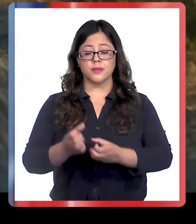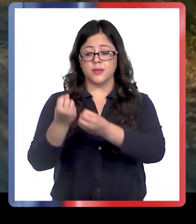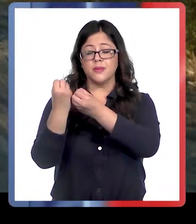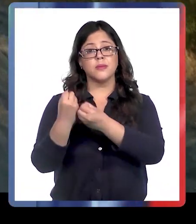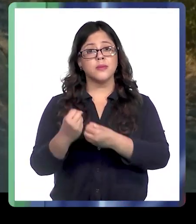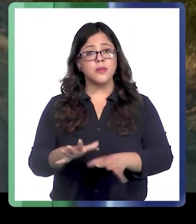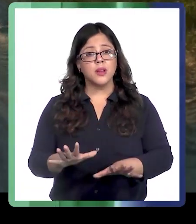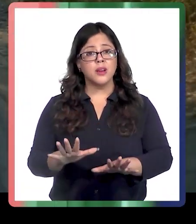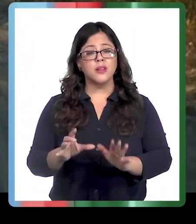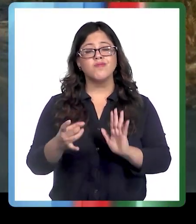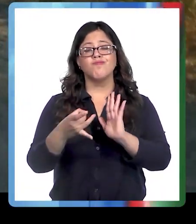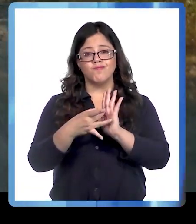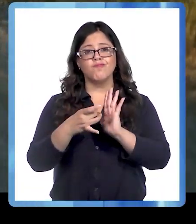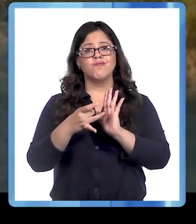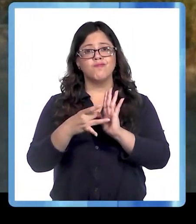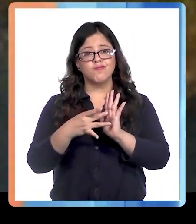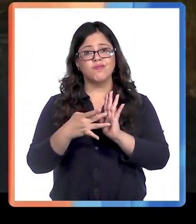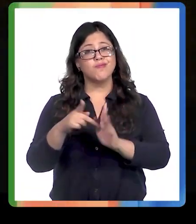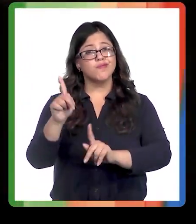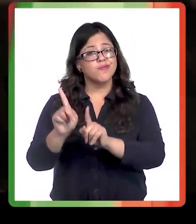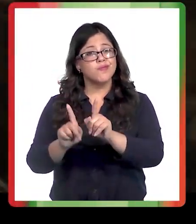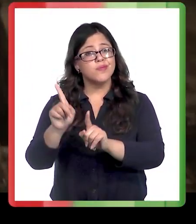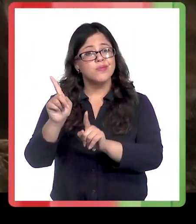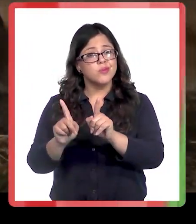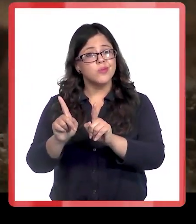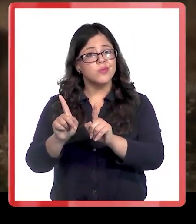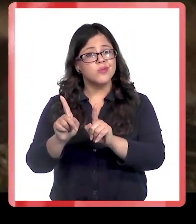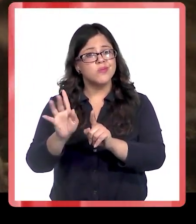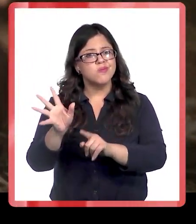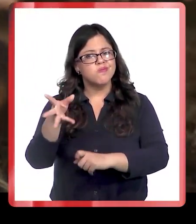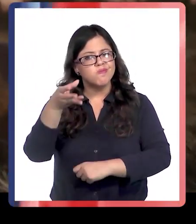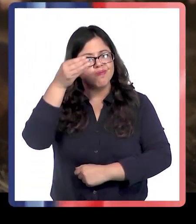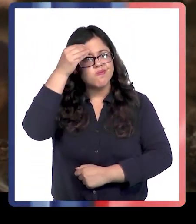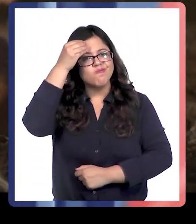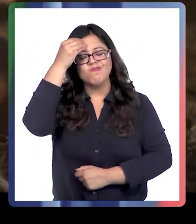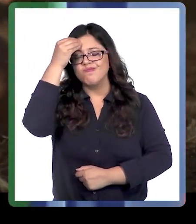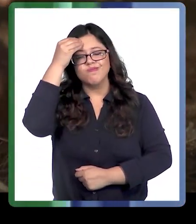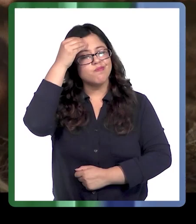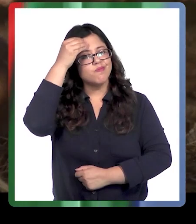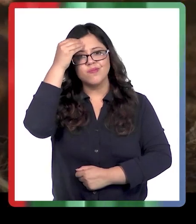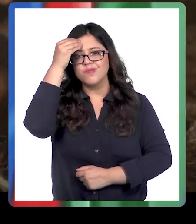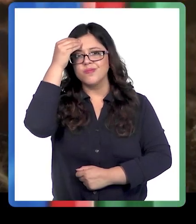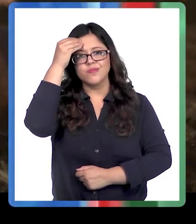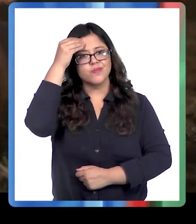Abandonar es un delito al que algunos aún no le toman el peso.